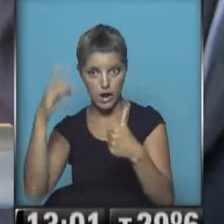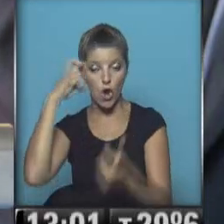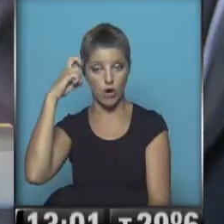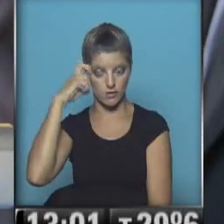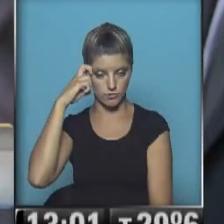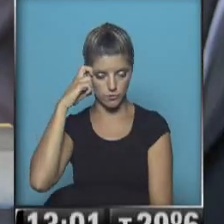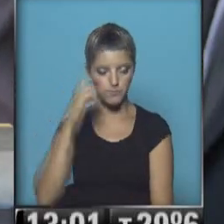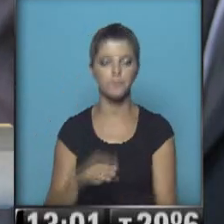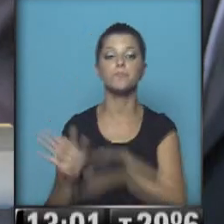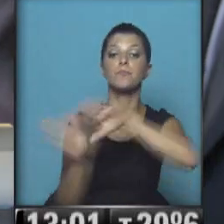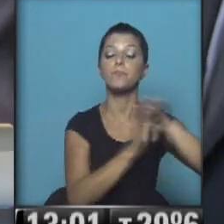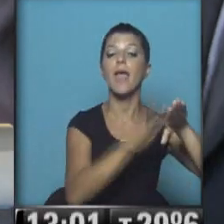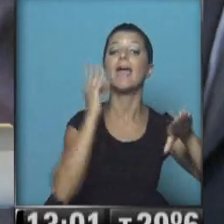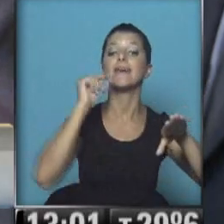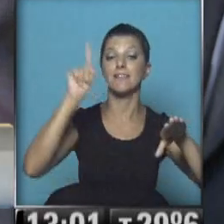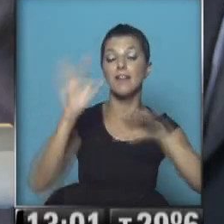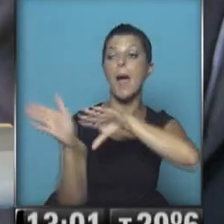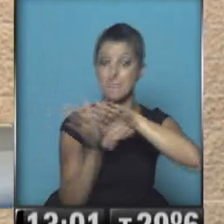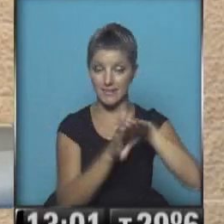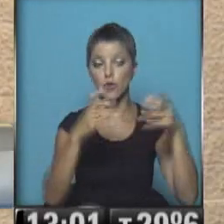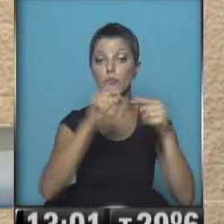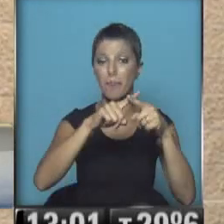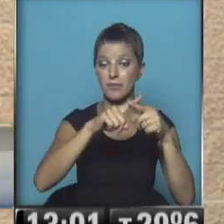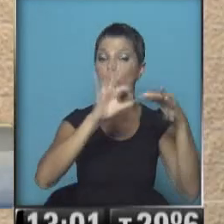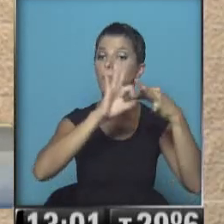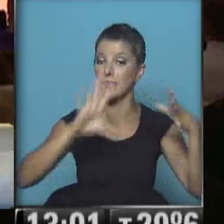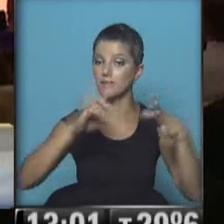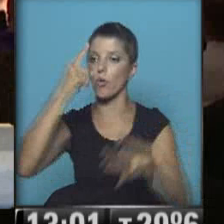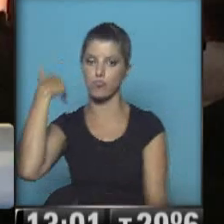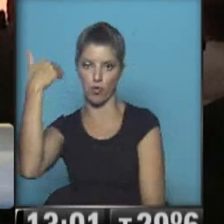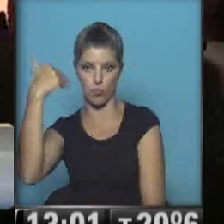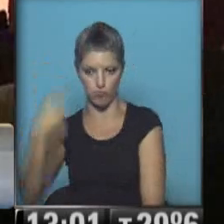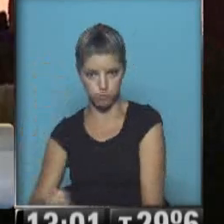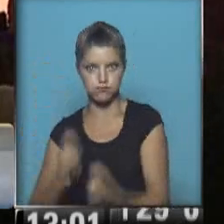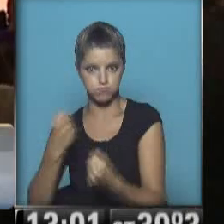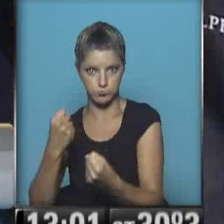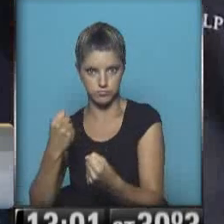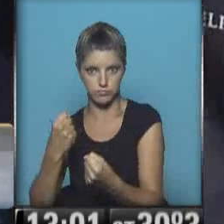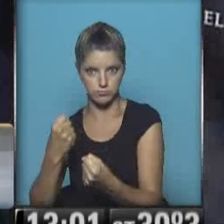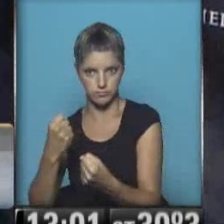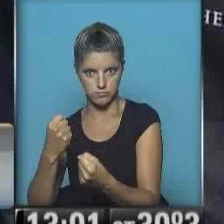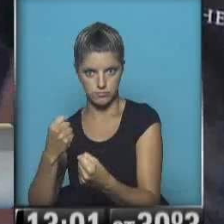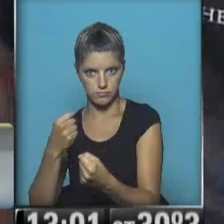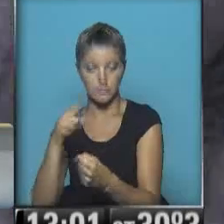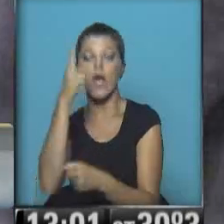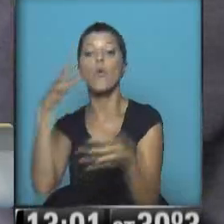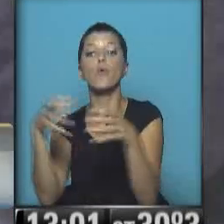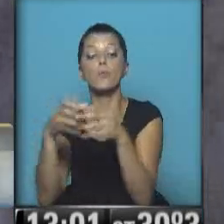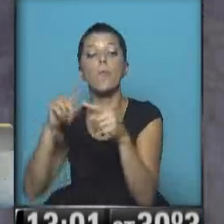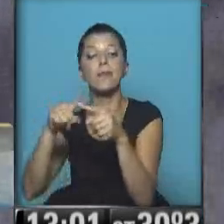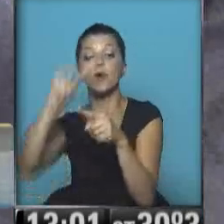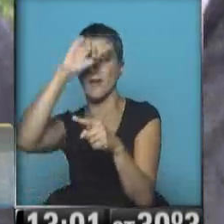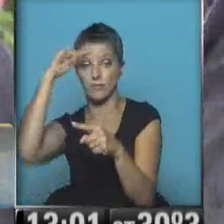En Inglaterra, además del Partido de la Independencia, con un discurso fuertemente euroescéptico, se encuentra el Partido